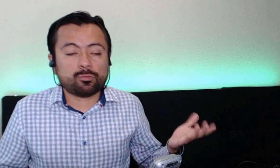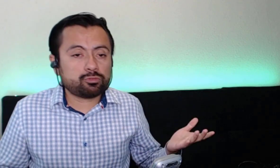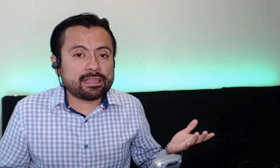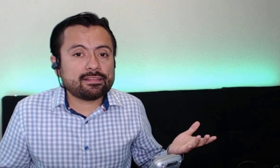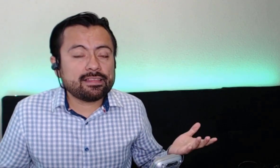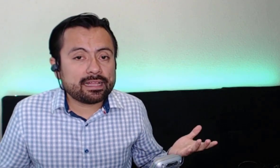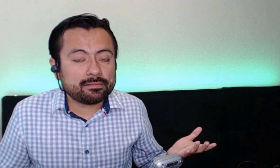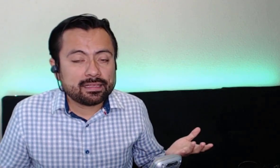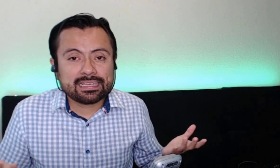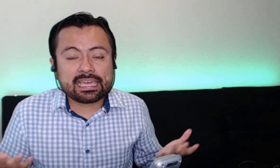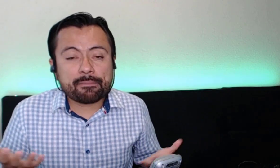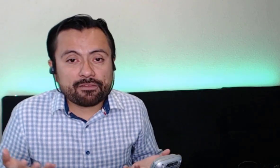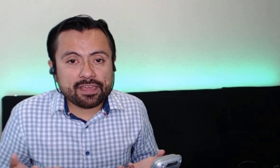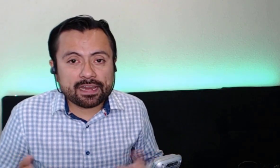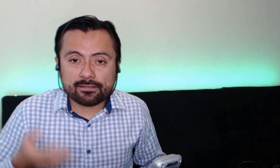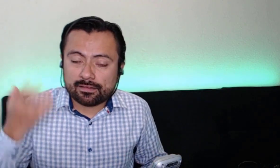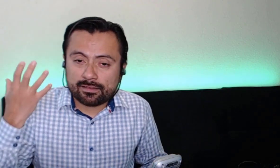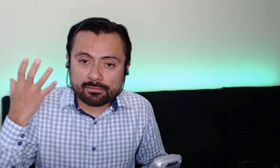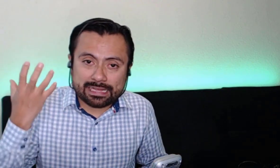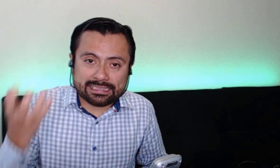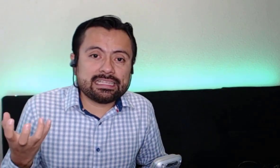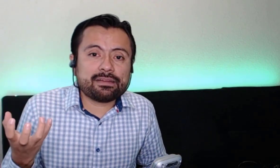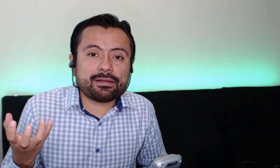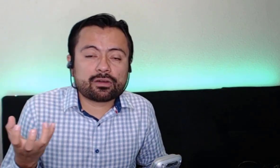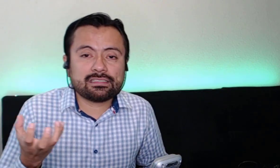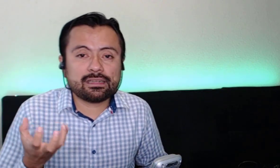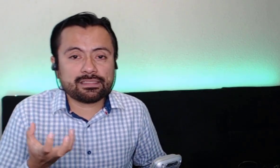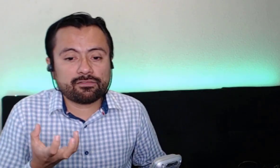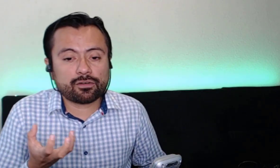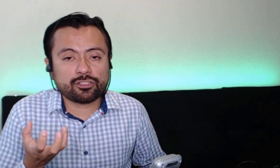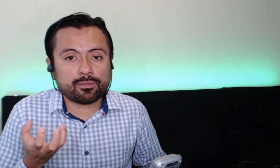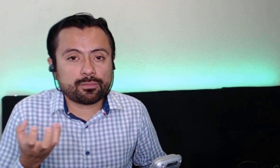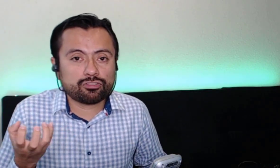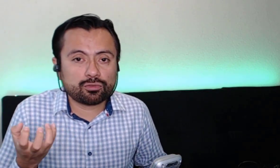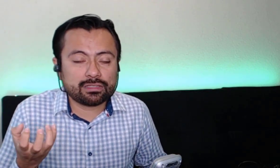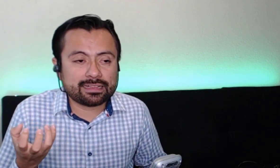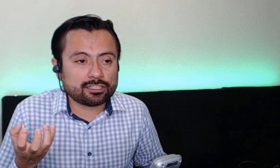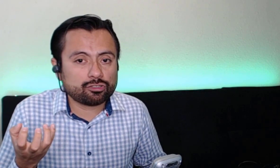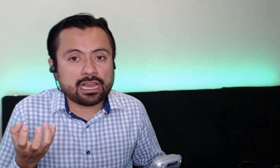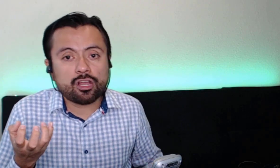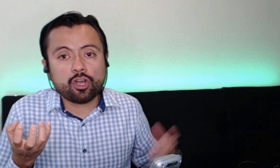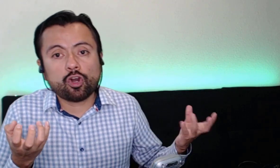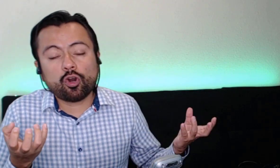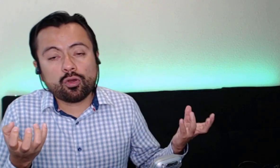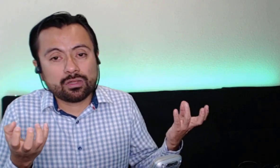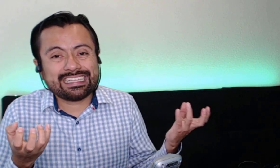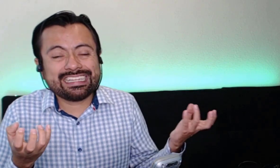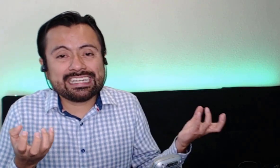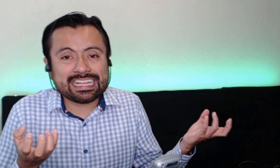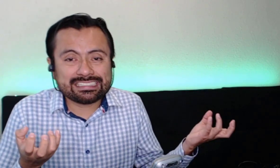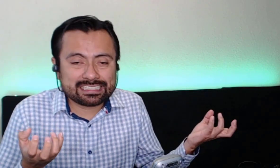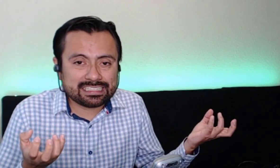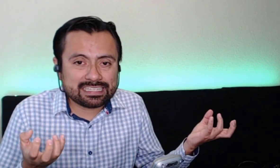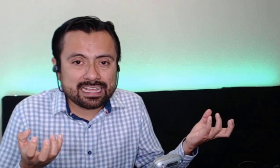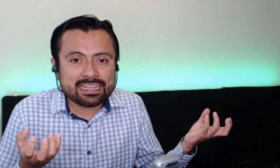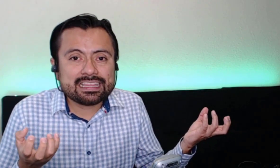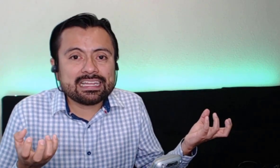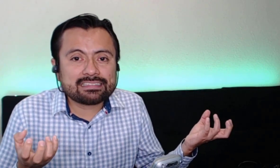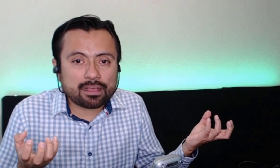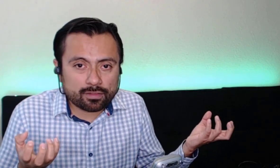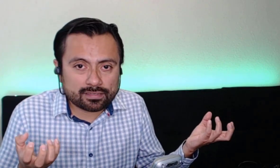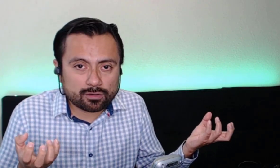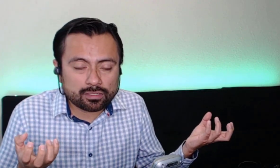ustedes digan que prefieren mantener bajo reservas información por seguridad nacional o tener la certeza